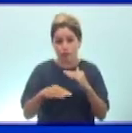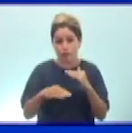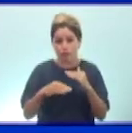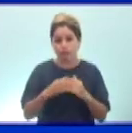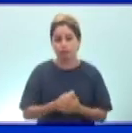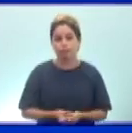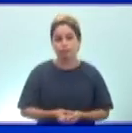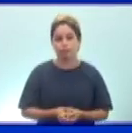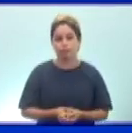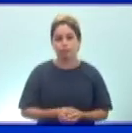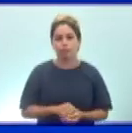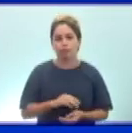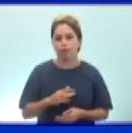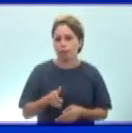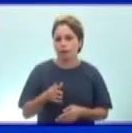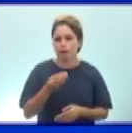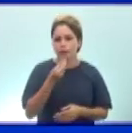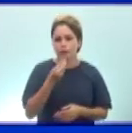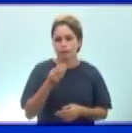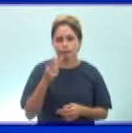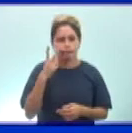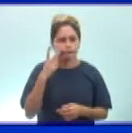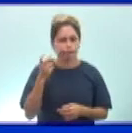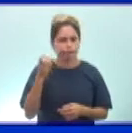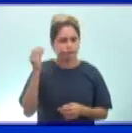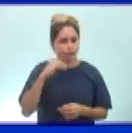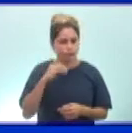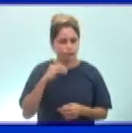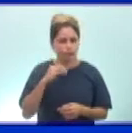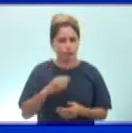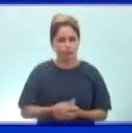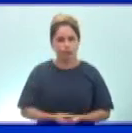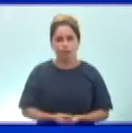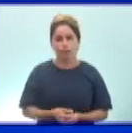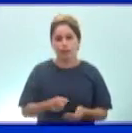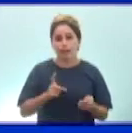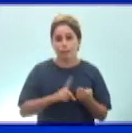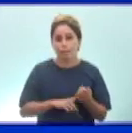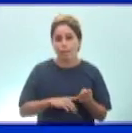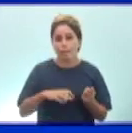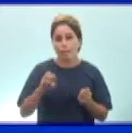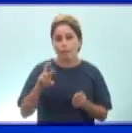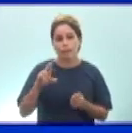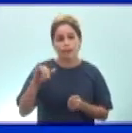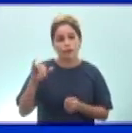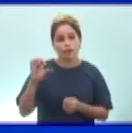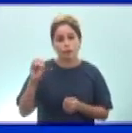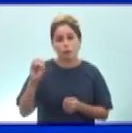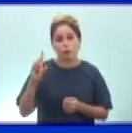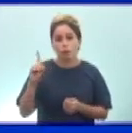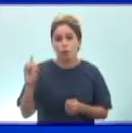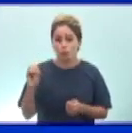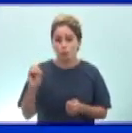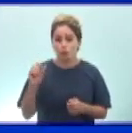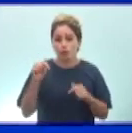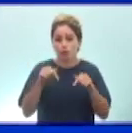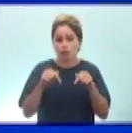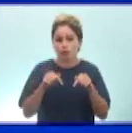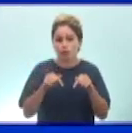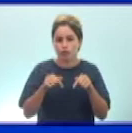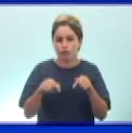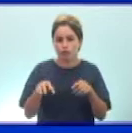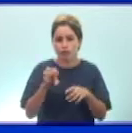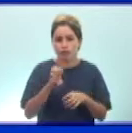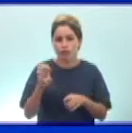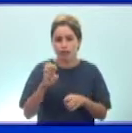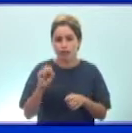Además, podían también conocer en el periodo que se encontraba el elemento a partir del análisis de la cantidad